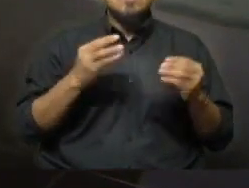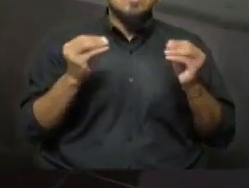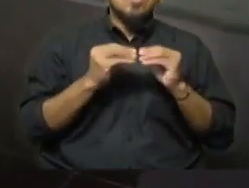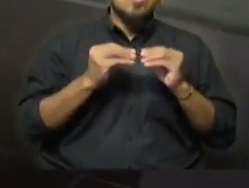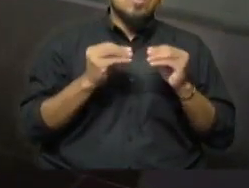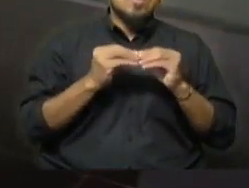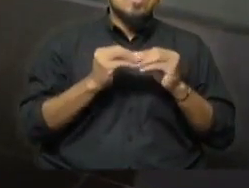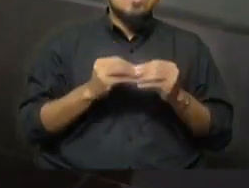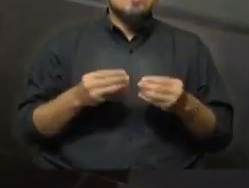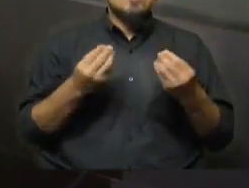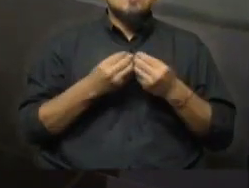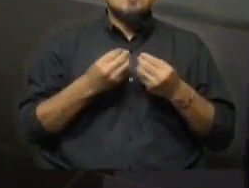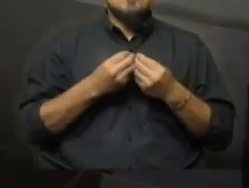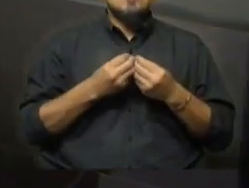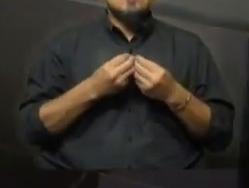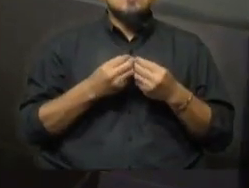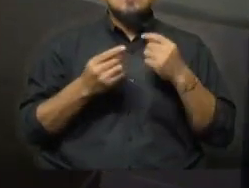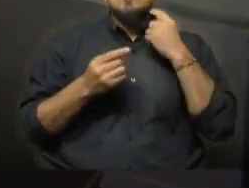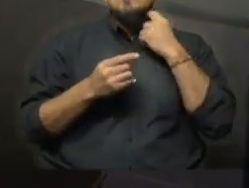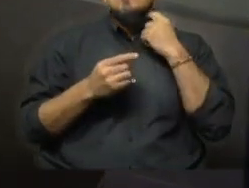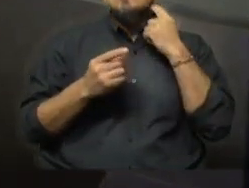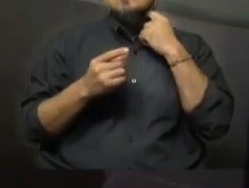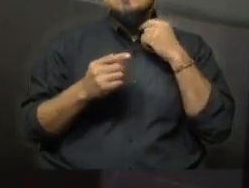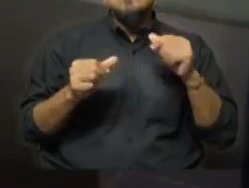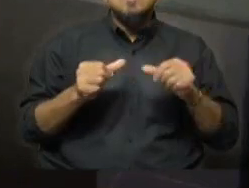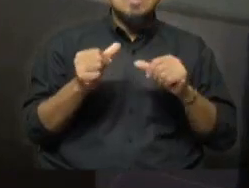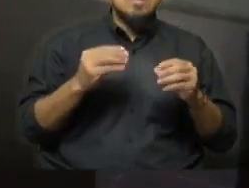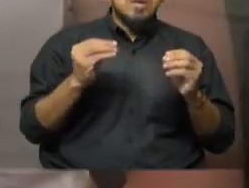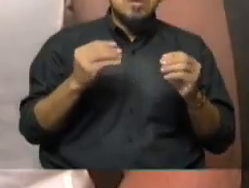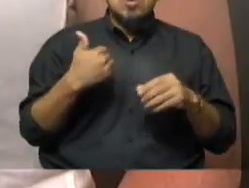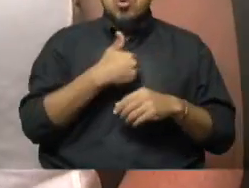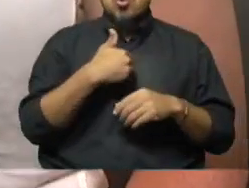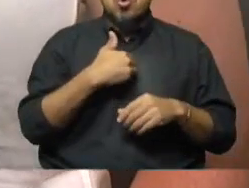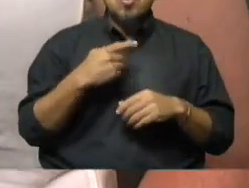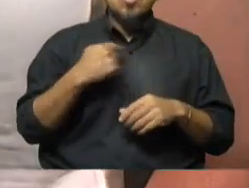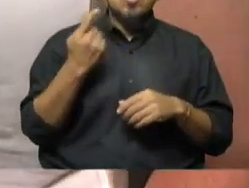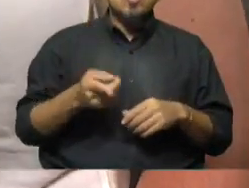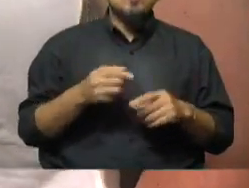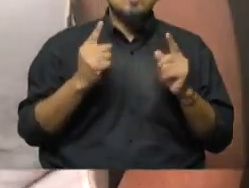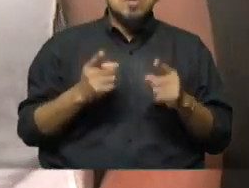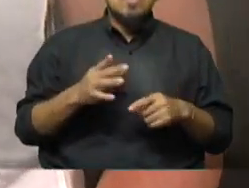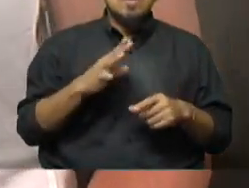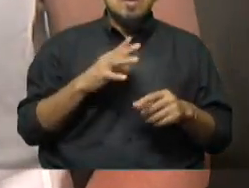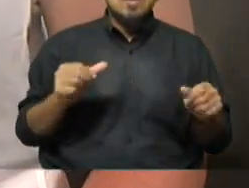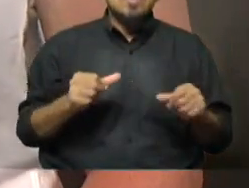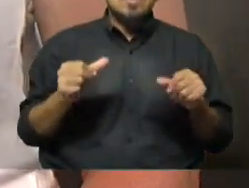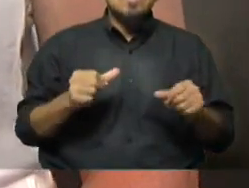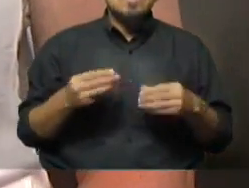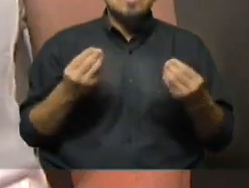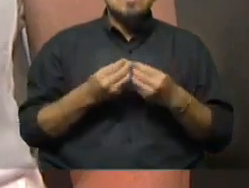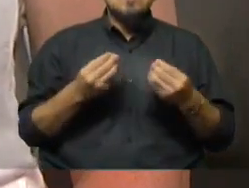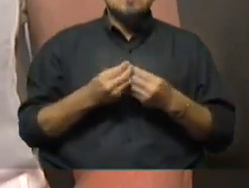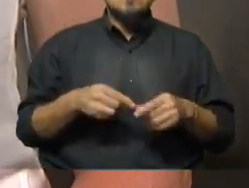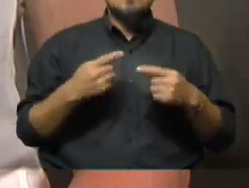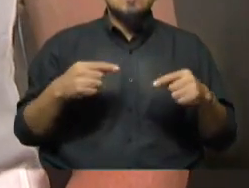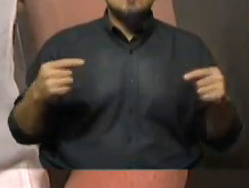y compañeres que hacen todas las otras tareas y también están incluidas en el colectivo. Claro. Sí, claro.